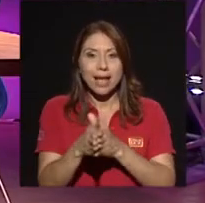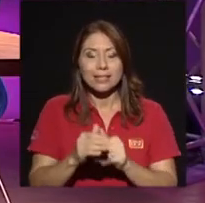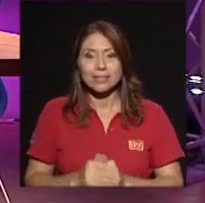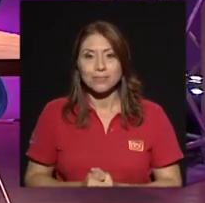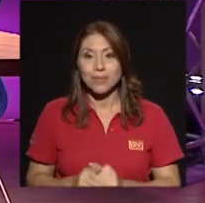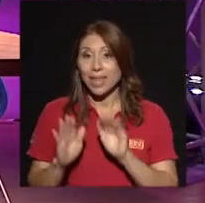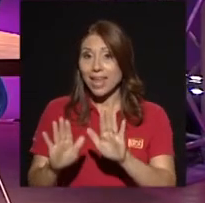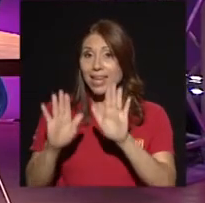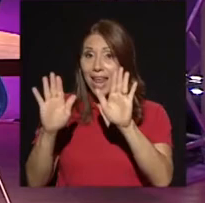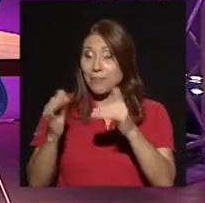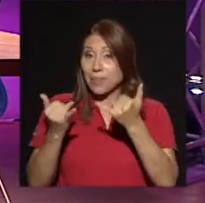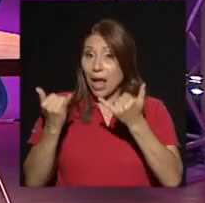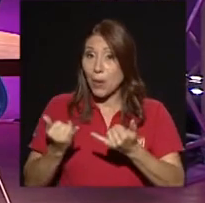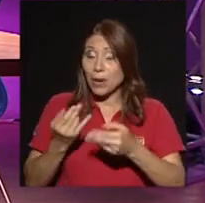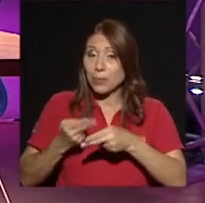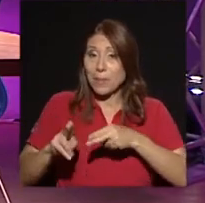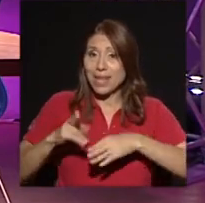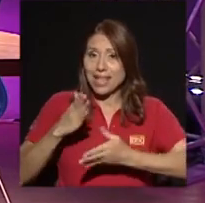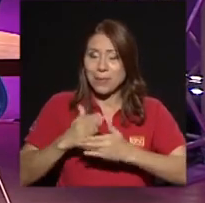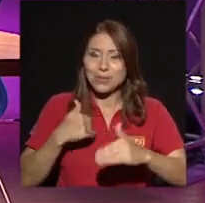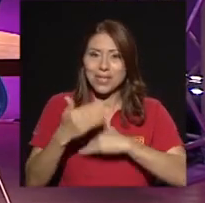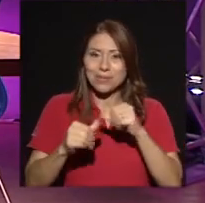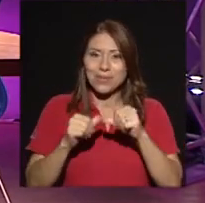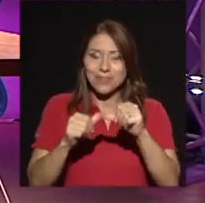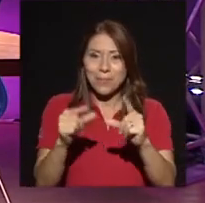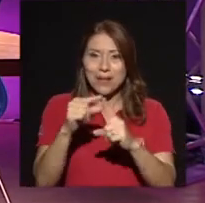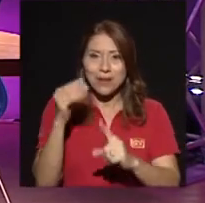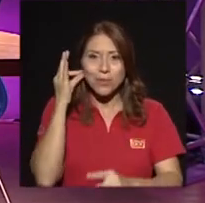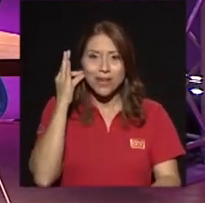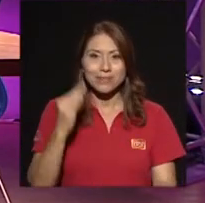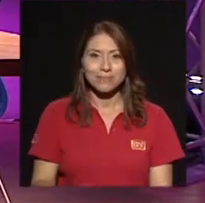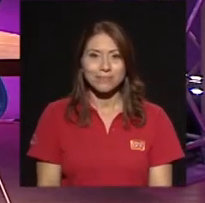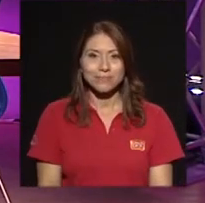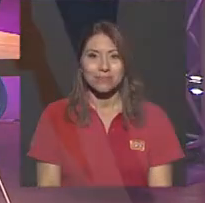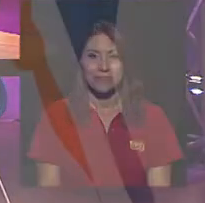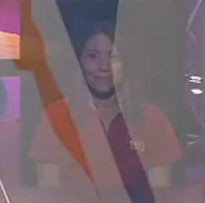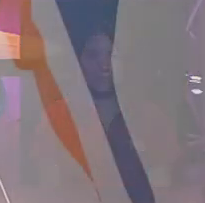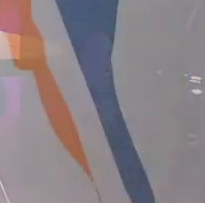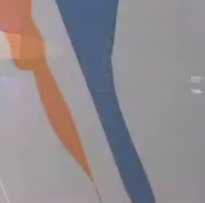chicas. Vamos a ir a una pequeña pausa y ya regresamos a Palabra de Mujer.